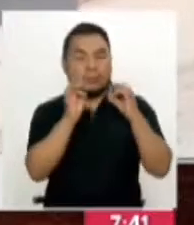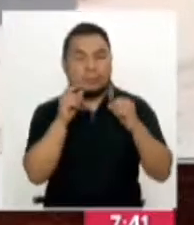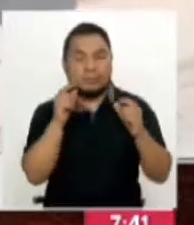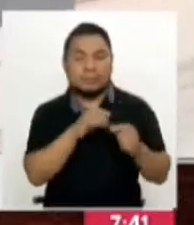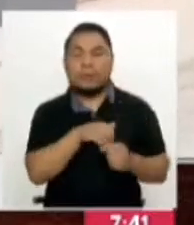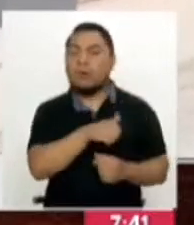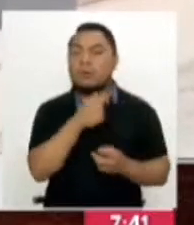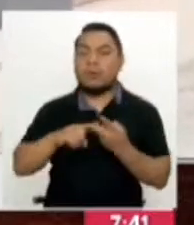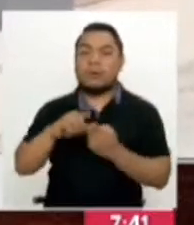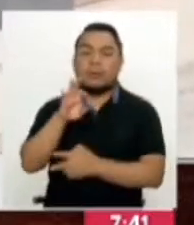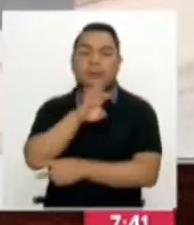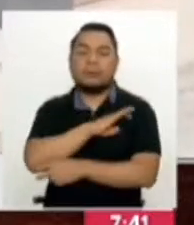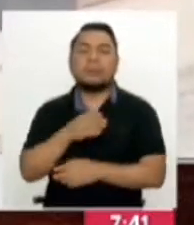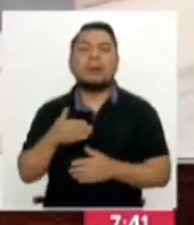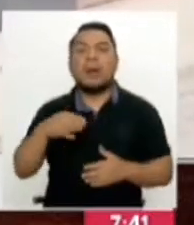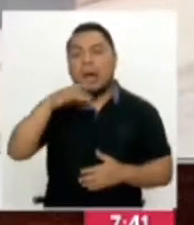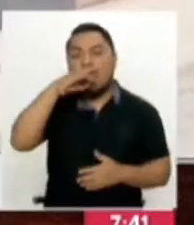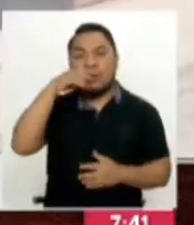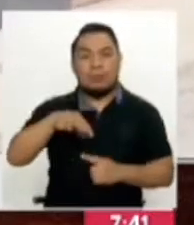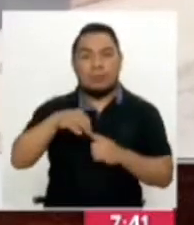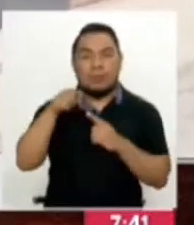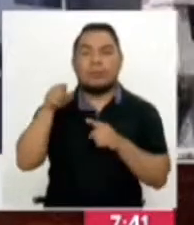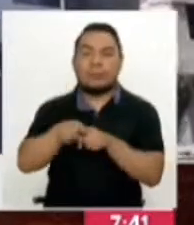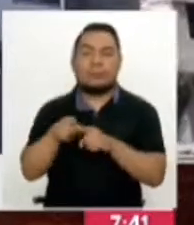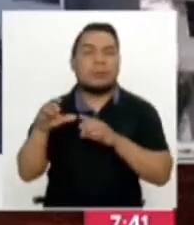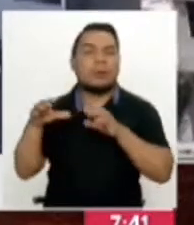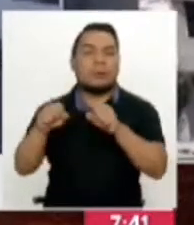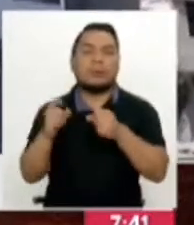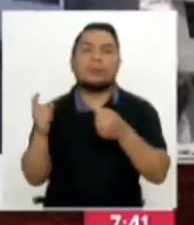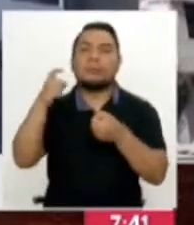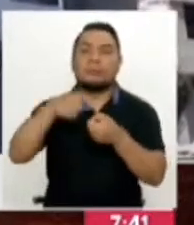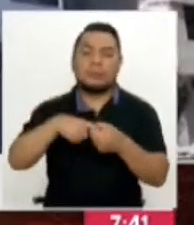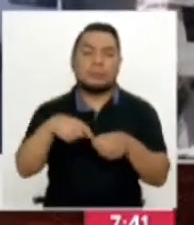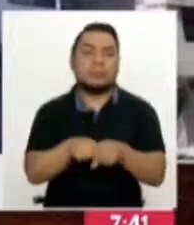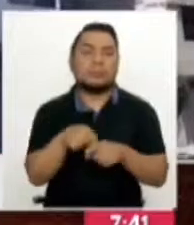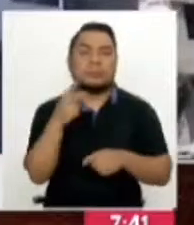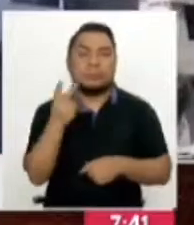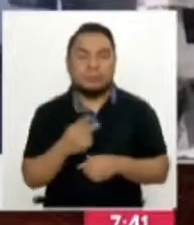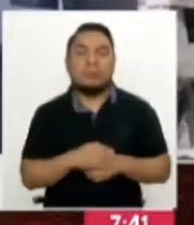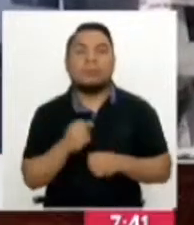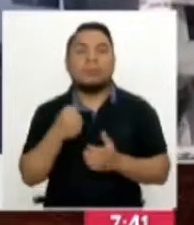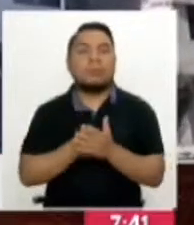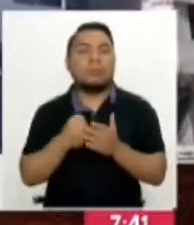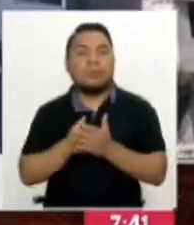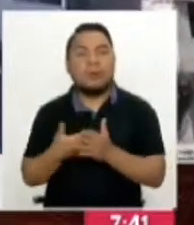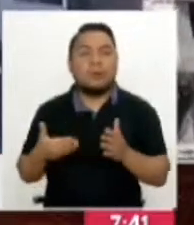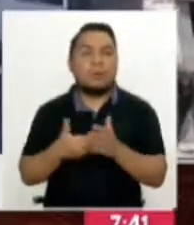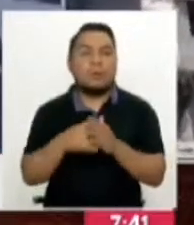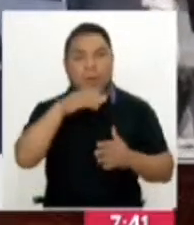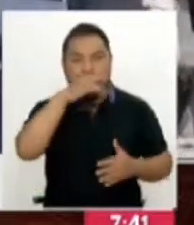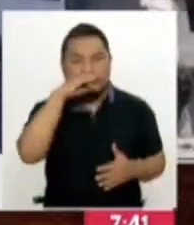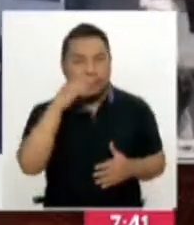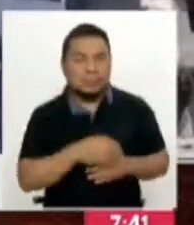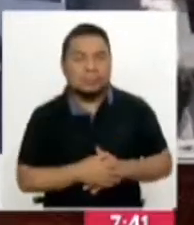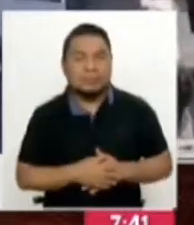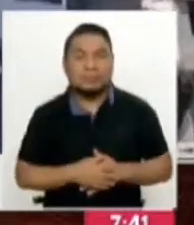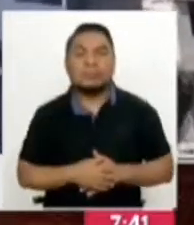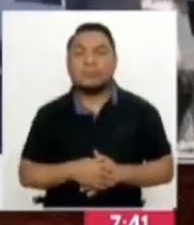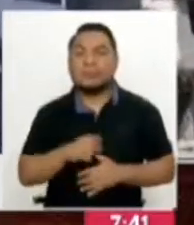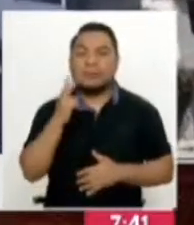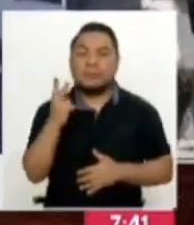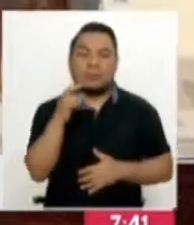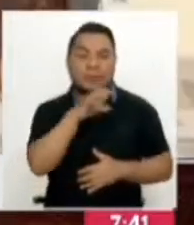y nuestros fiscales antidrogas también tienen una activa participación en lo que es la lucha contra el narcotráfico. Ambos